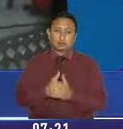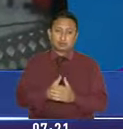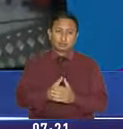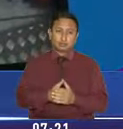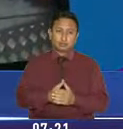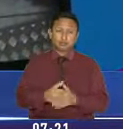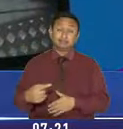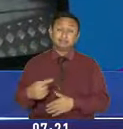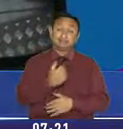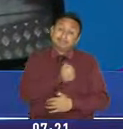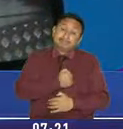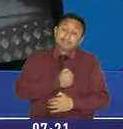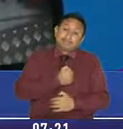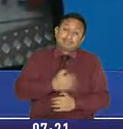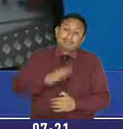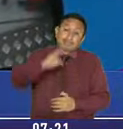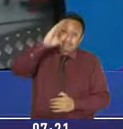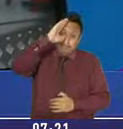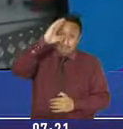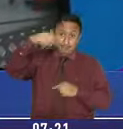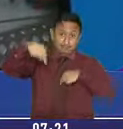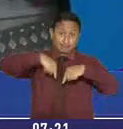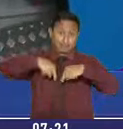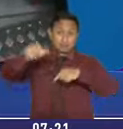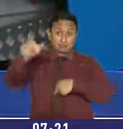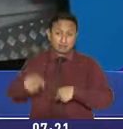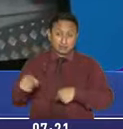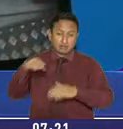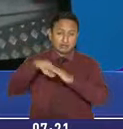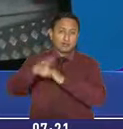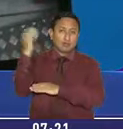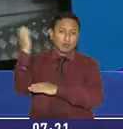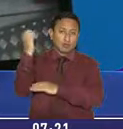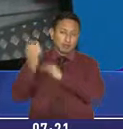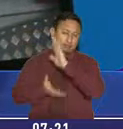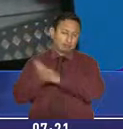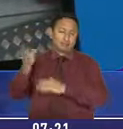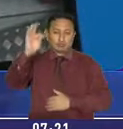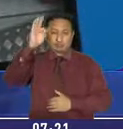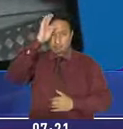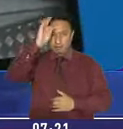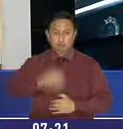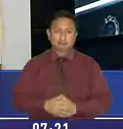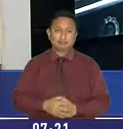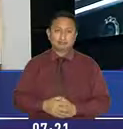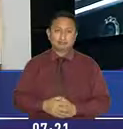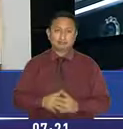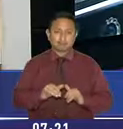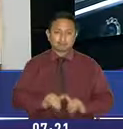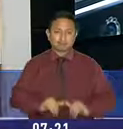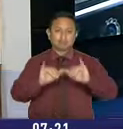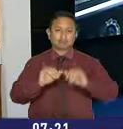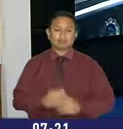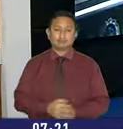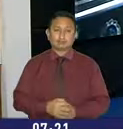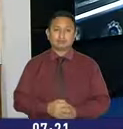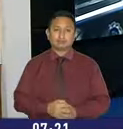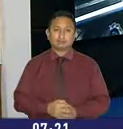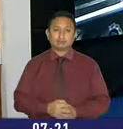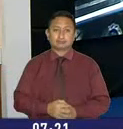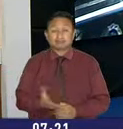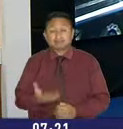estos momentos ya en una ambulancia para ser trasladada a una casa de salud. Ustedes continúan con más. Lamentablemente la señalización que se pone en